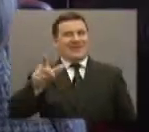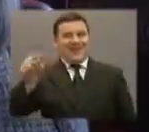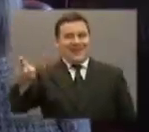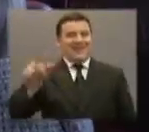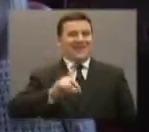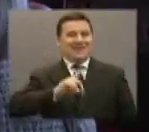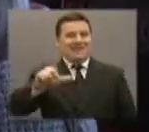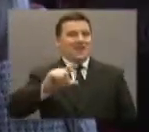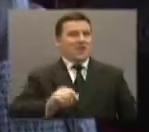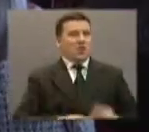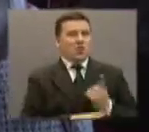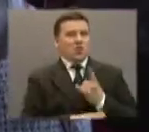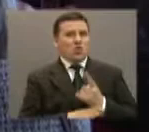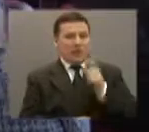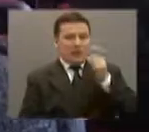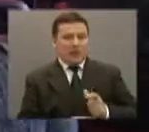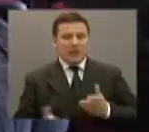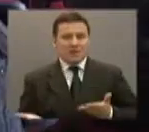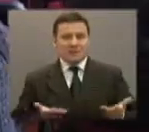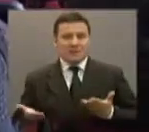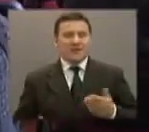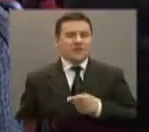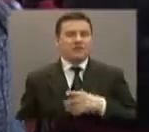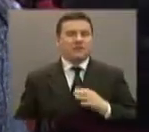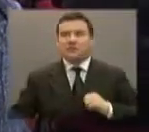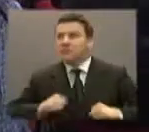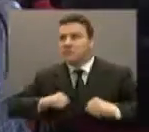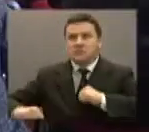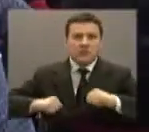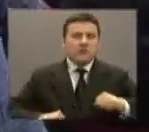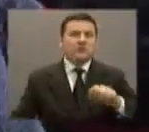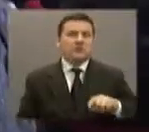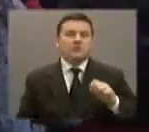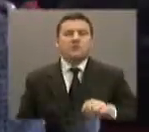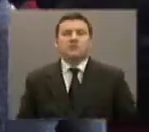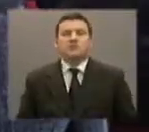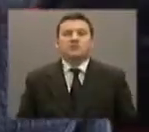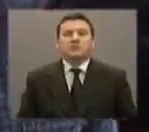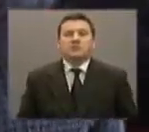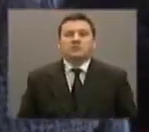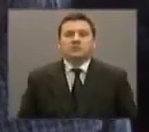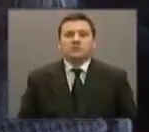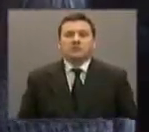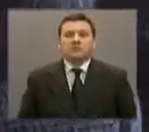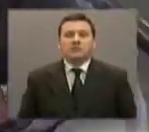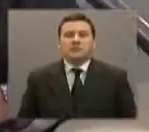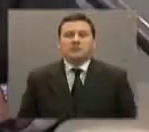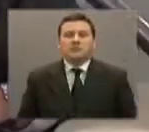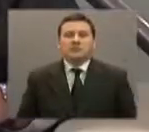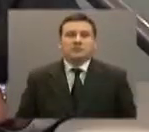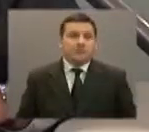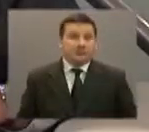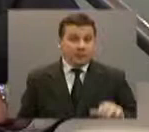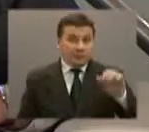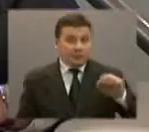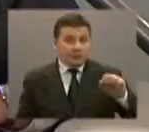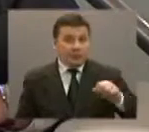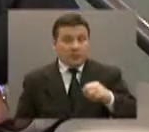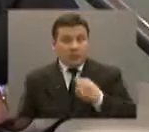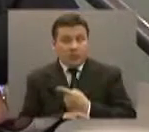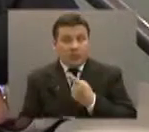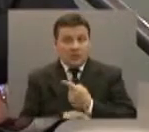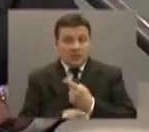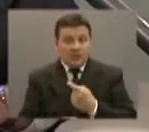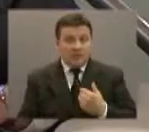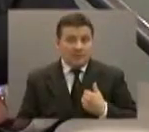que interactúa permanentemente con nosotros si en efecto